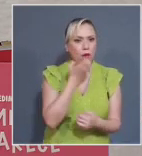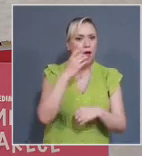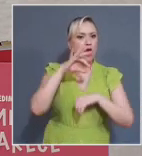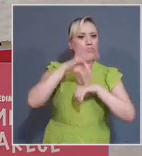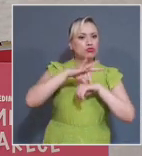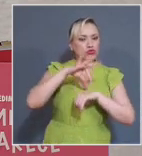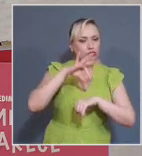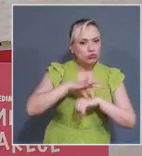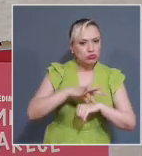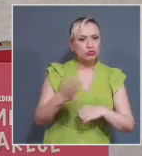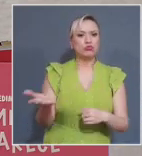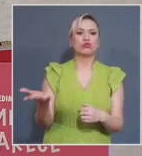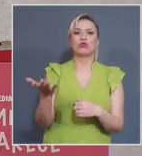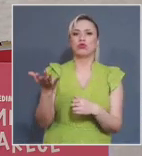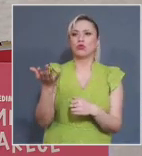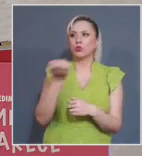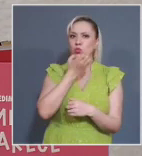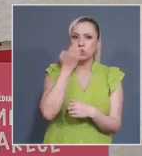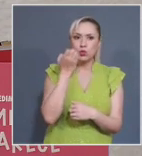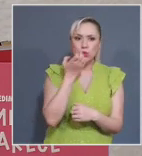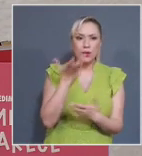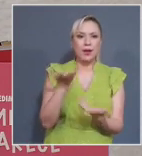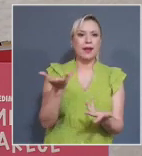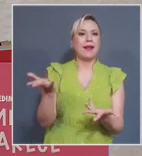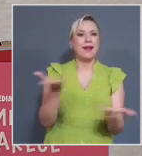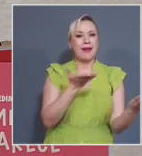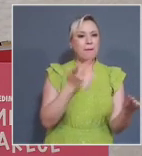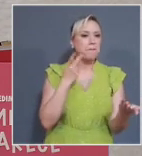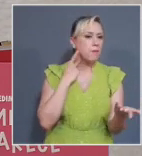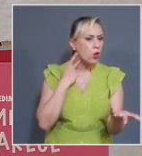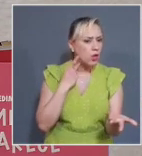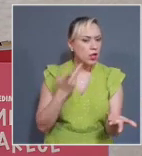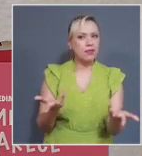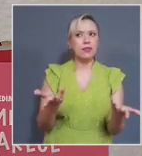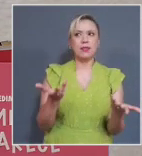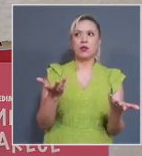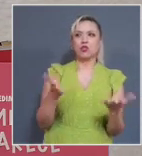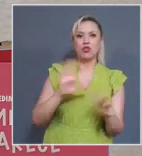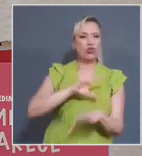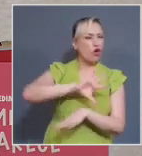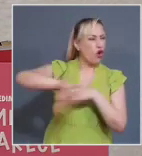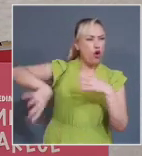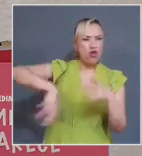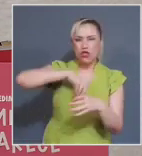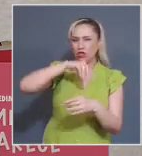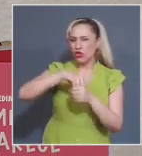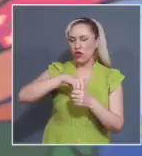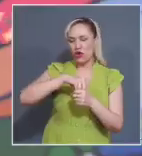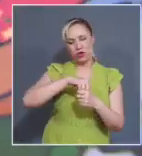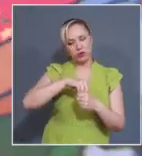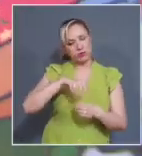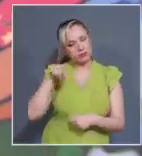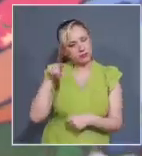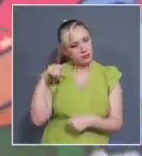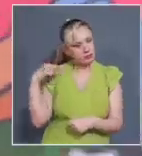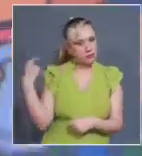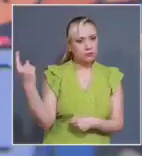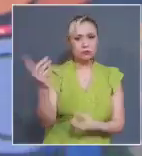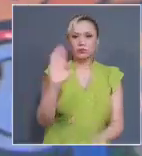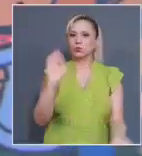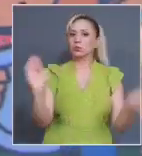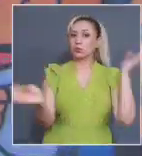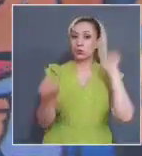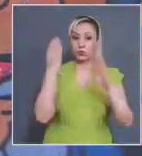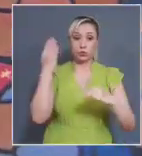culturales, económicos, políticos y sociales, y en todos los países del mundo. Mencionaron que estos